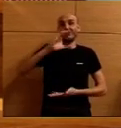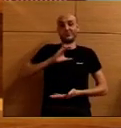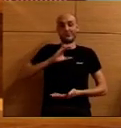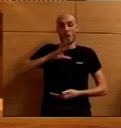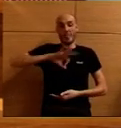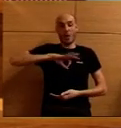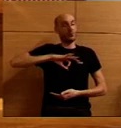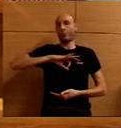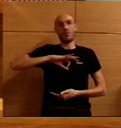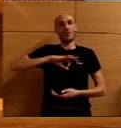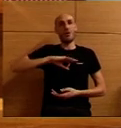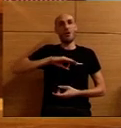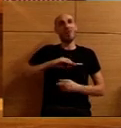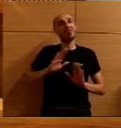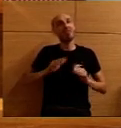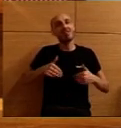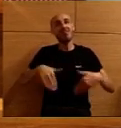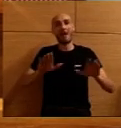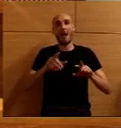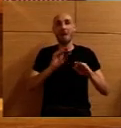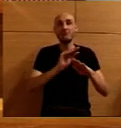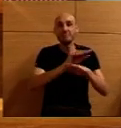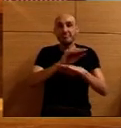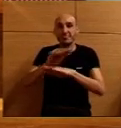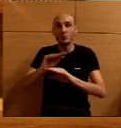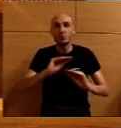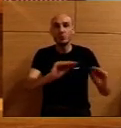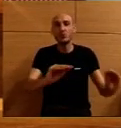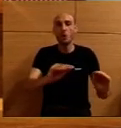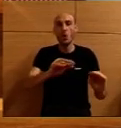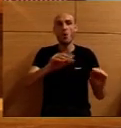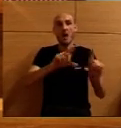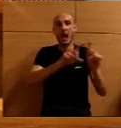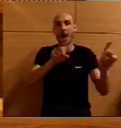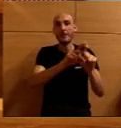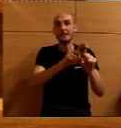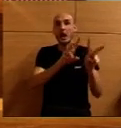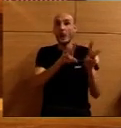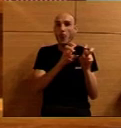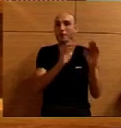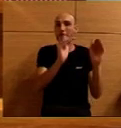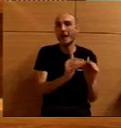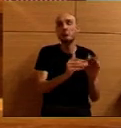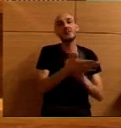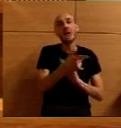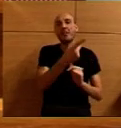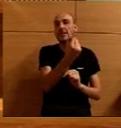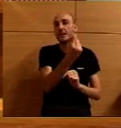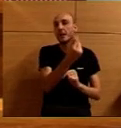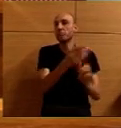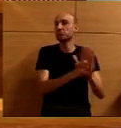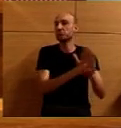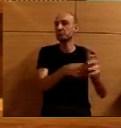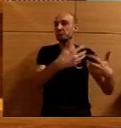en todas las empresas que jalonan la provincia para que puedan seguir y mantener puestos de trabajo, que no en